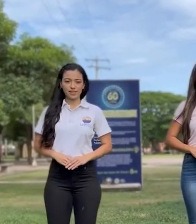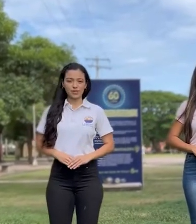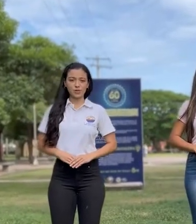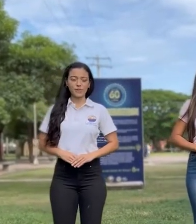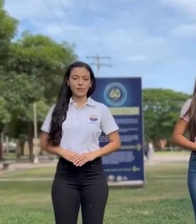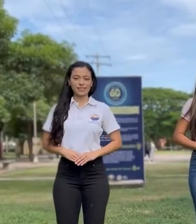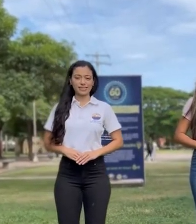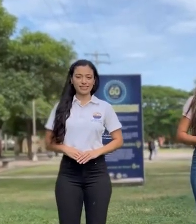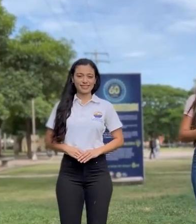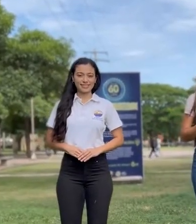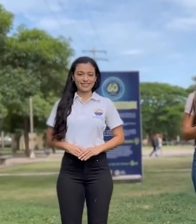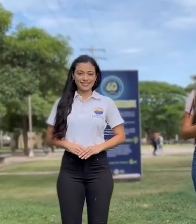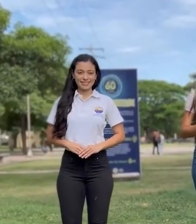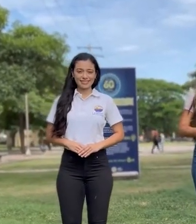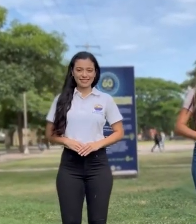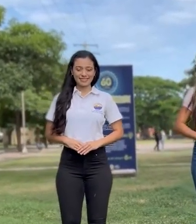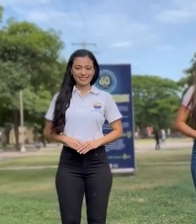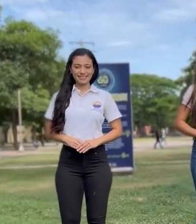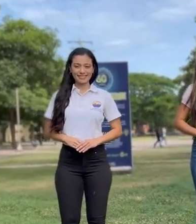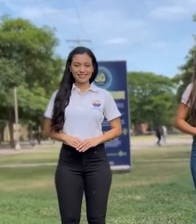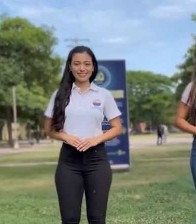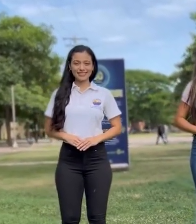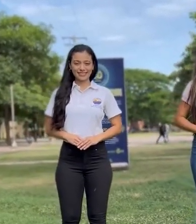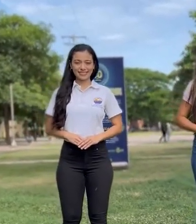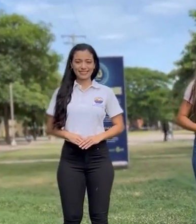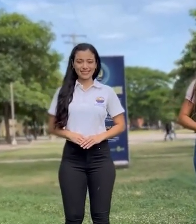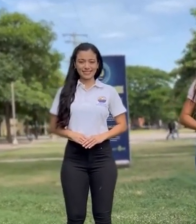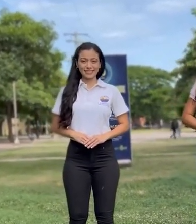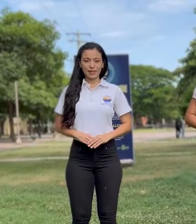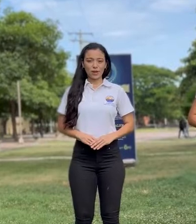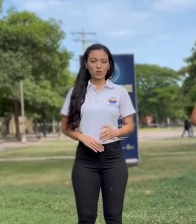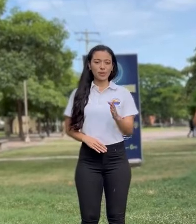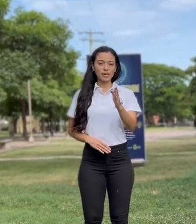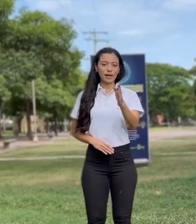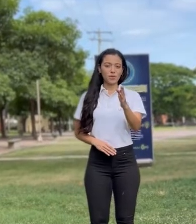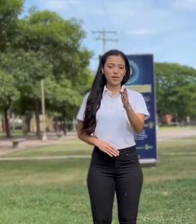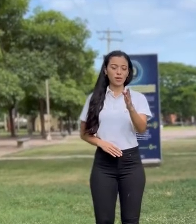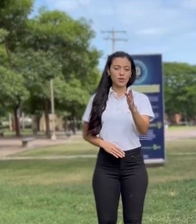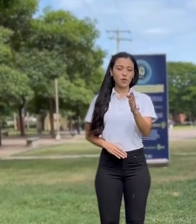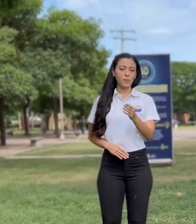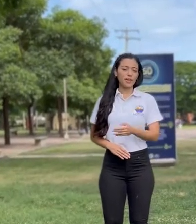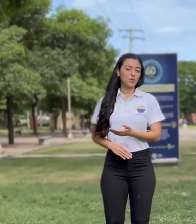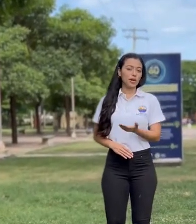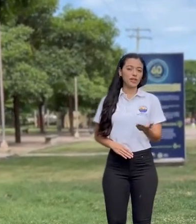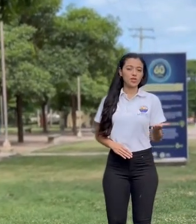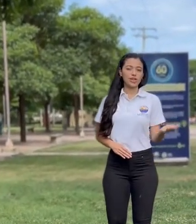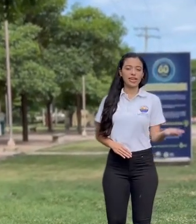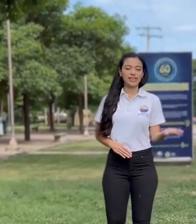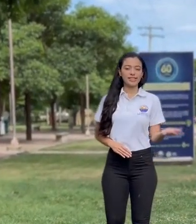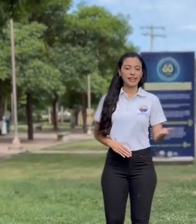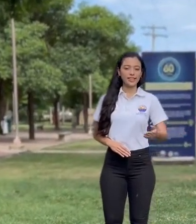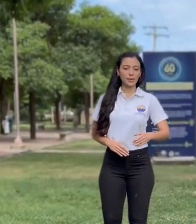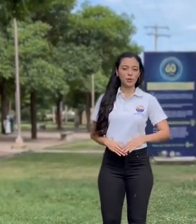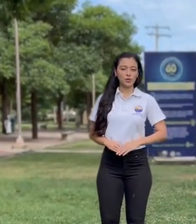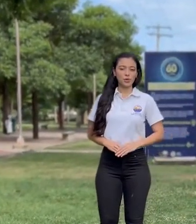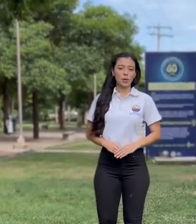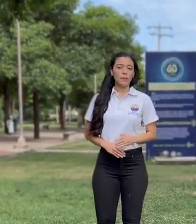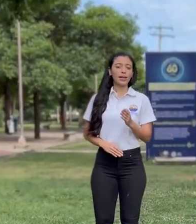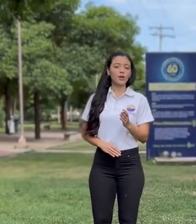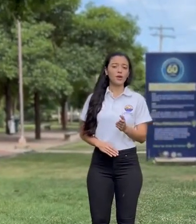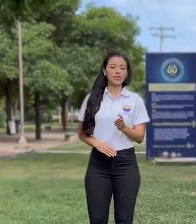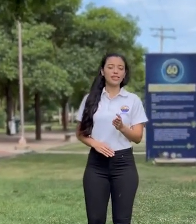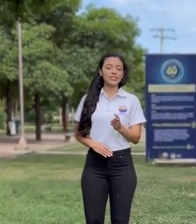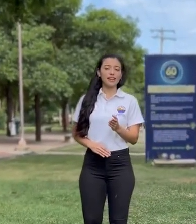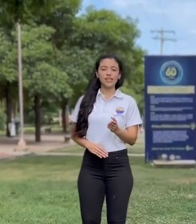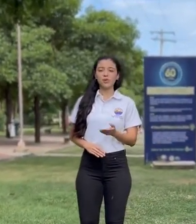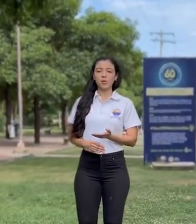de Administración de Empresas. Y yo soy Karen Cuau, graduada de la misma unidad académica. Los invitamos a que nos acompañen durante los siguientes 30 minutos para